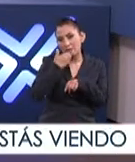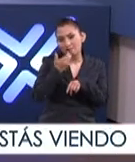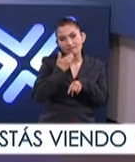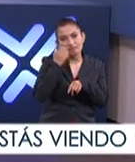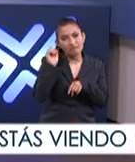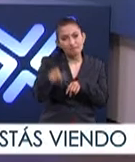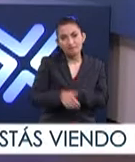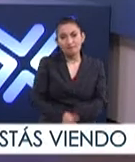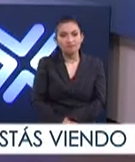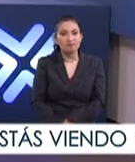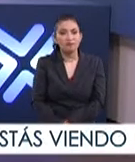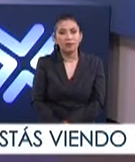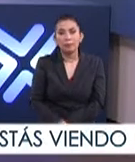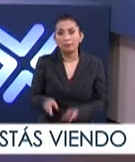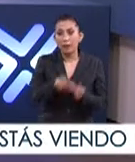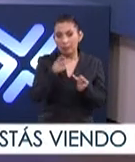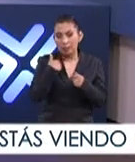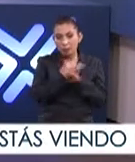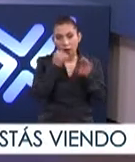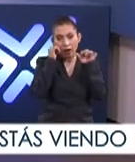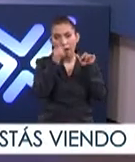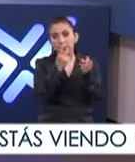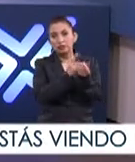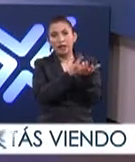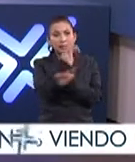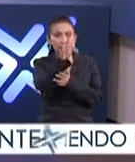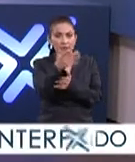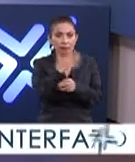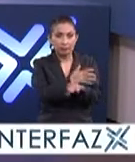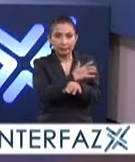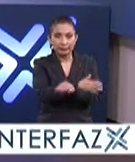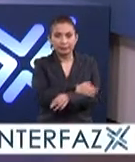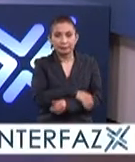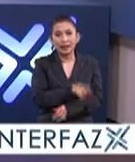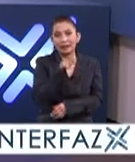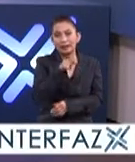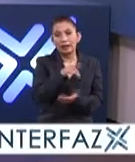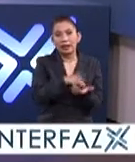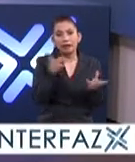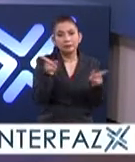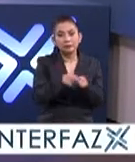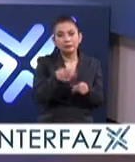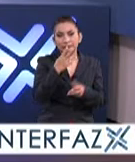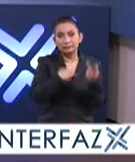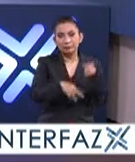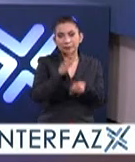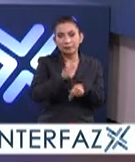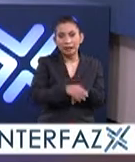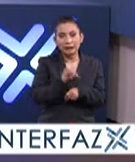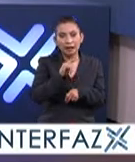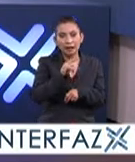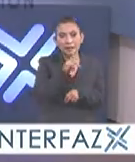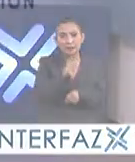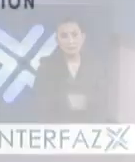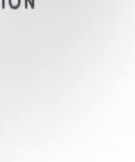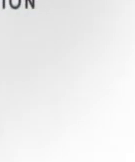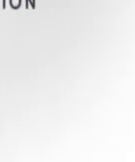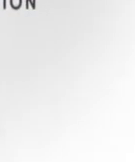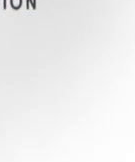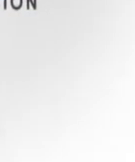que tiene el Chopo. Perfecto, pues estaremos muy pendientes. Muchas gracias por estar con nosotros. A ti, gracias. Una pausa y volvemos con más en Interfaz.